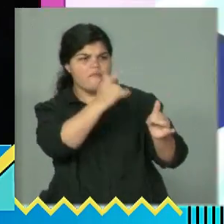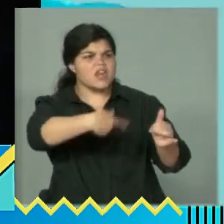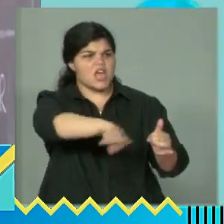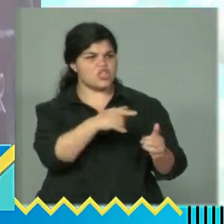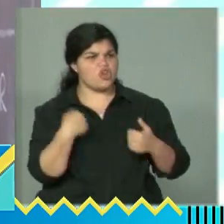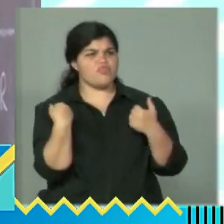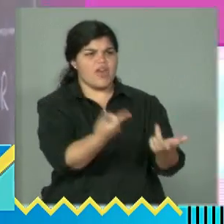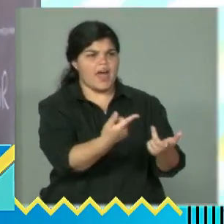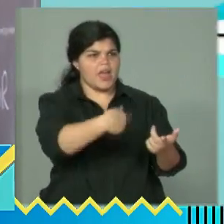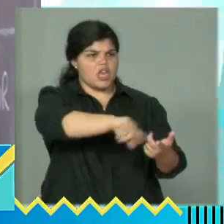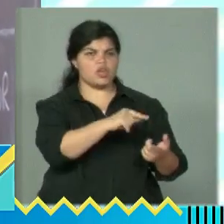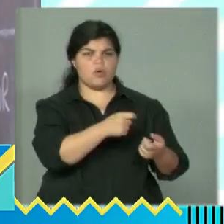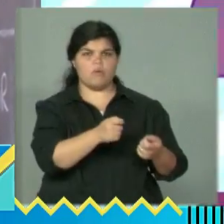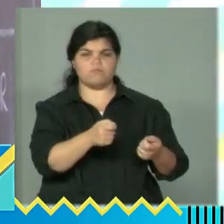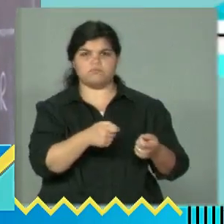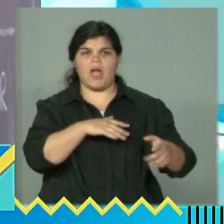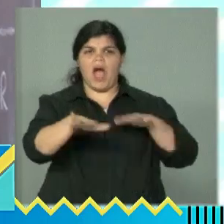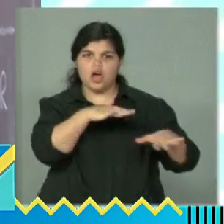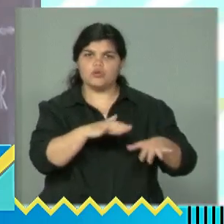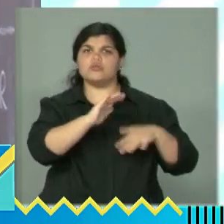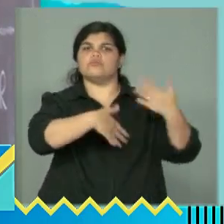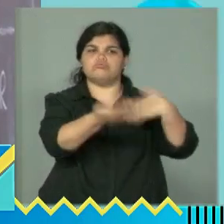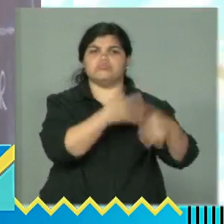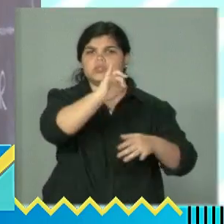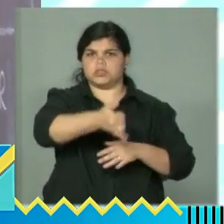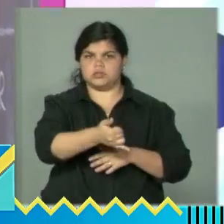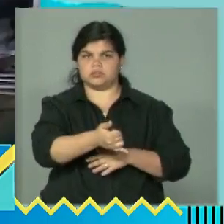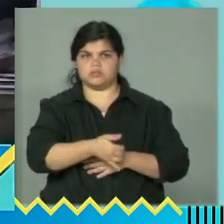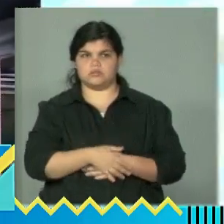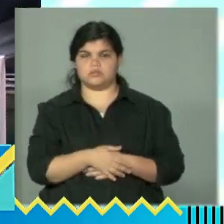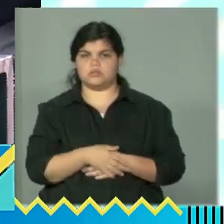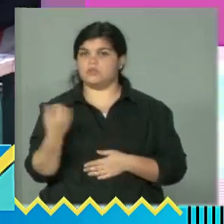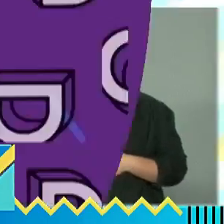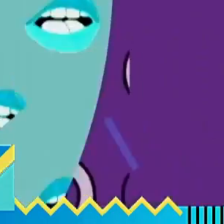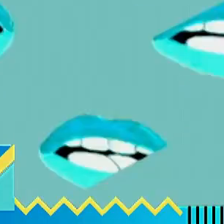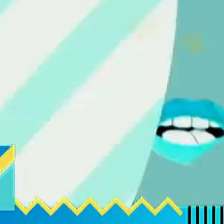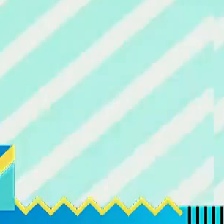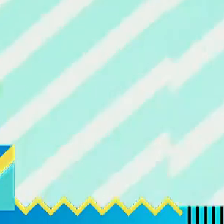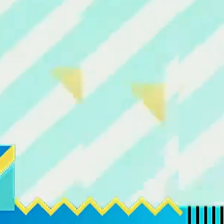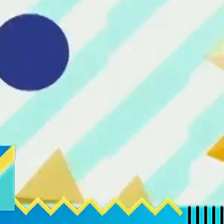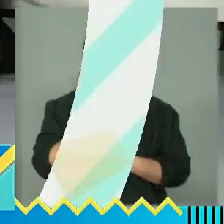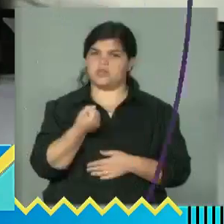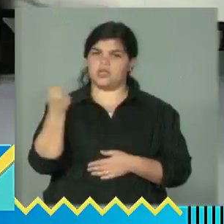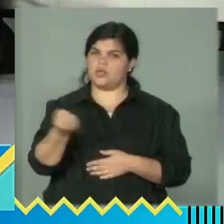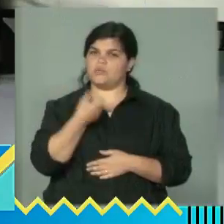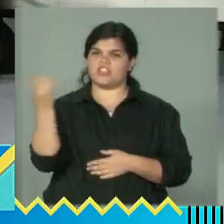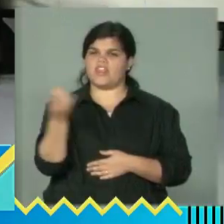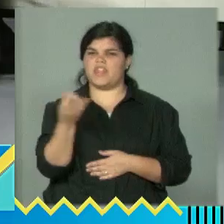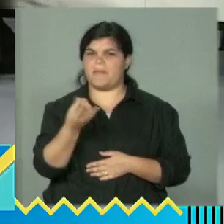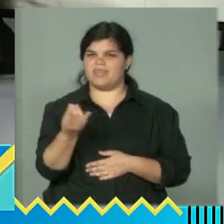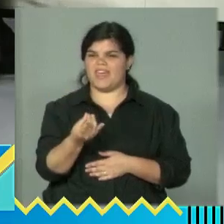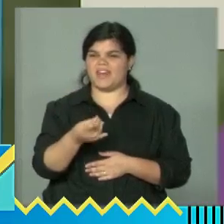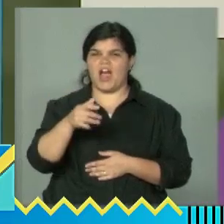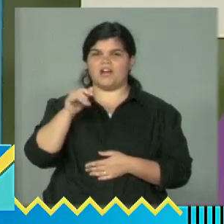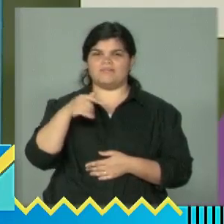los chicos reaccionan en función de esas necesidades. Hay que romper con el mito de que esta juventud está perdida, ¿no? Que la hemos escuchado